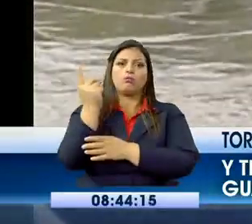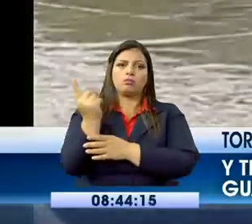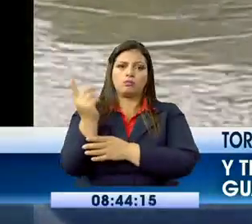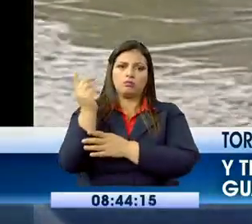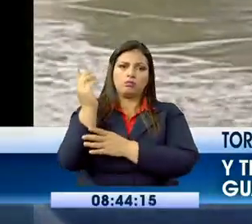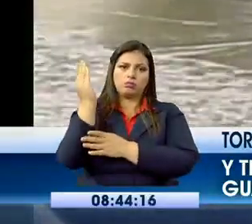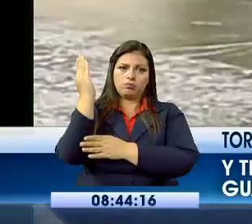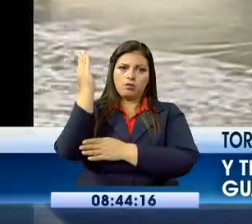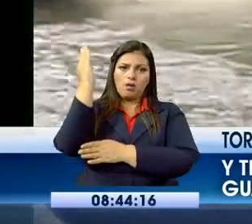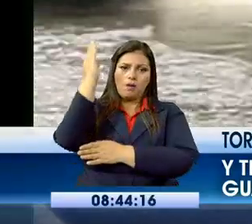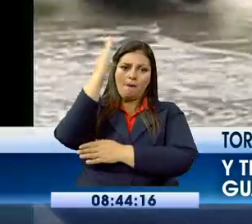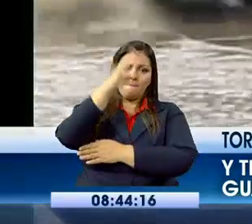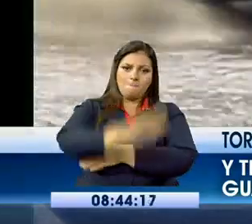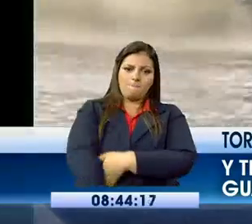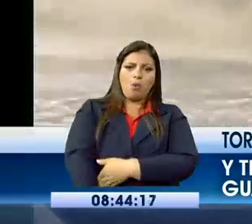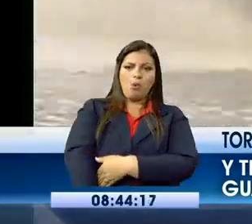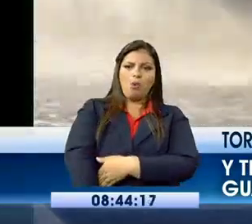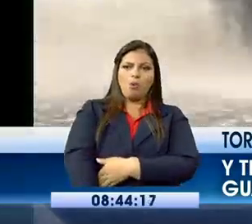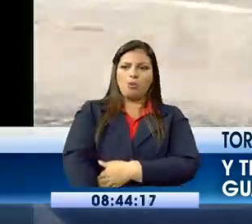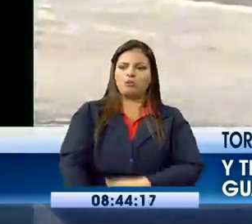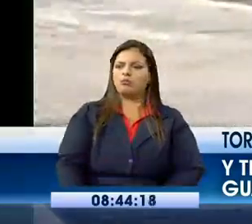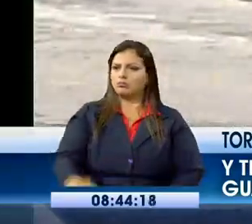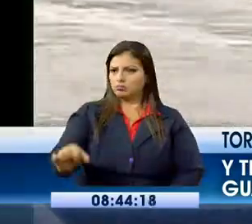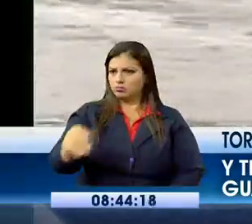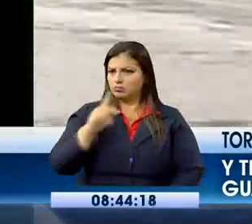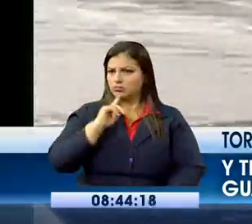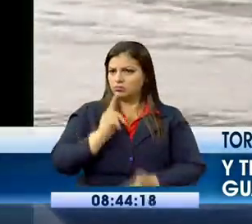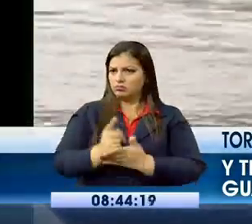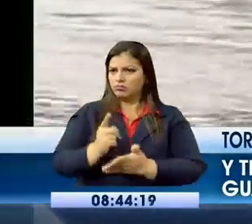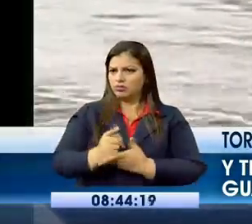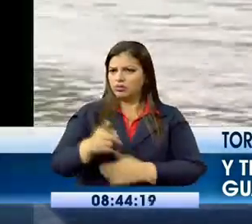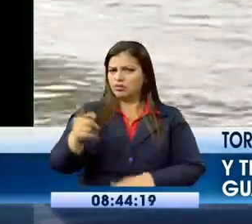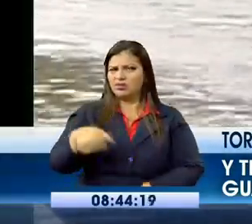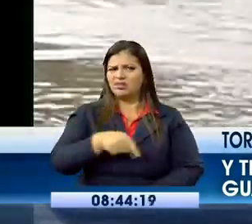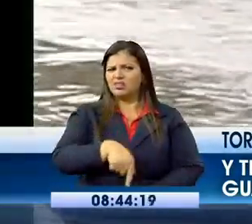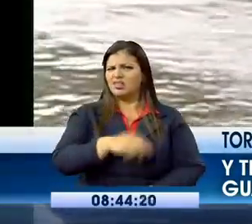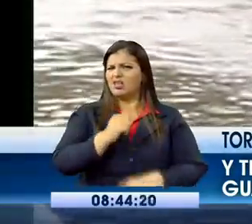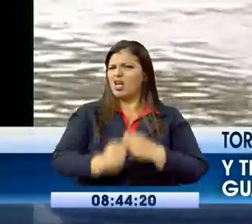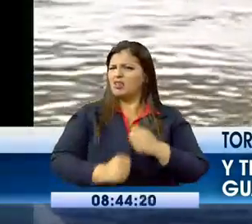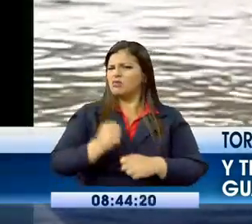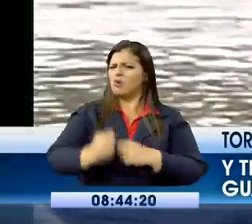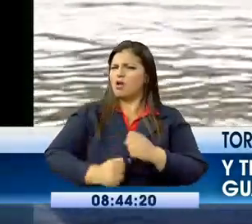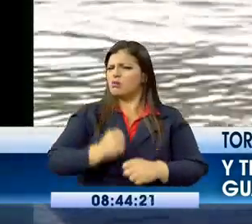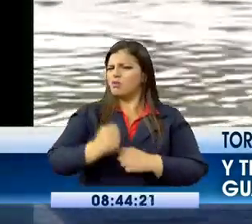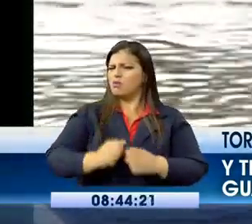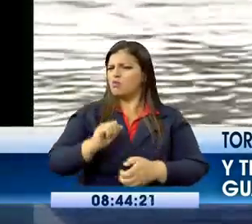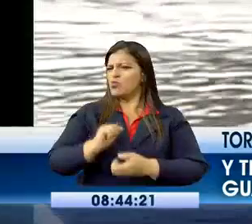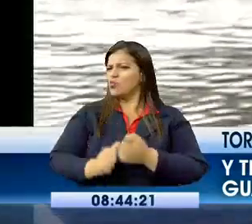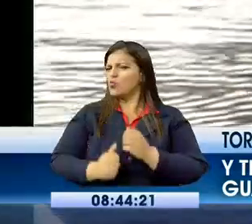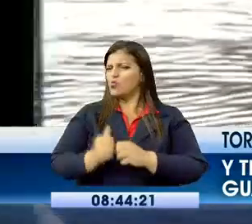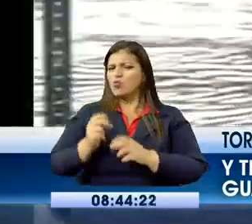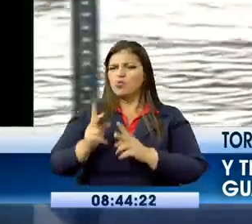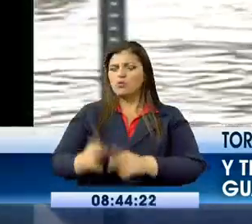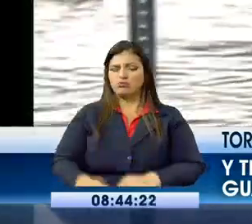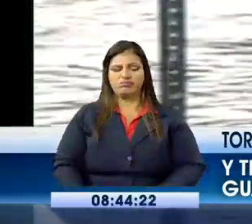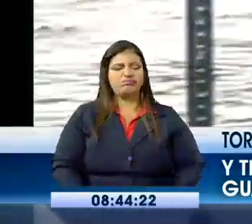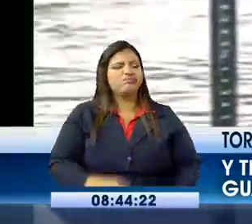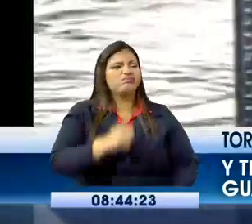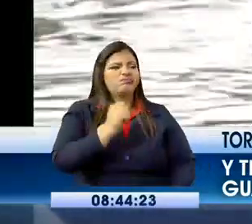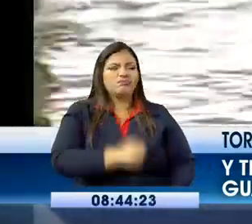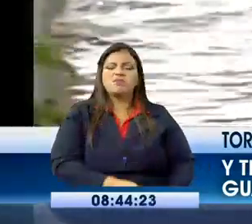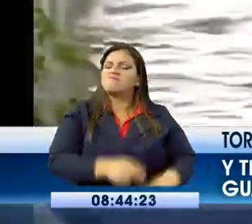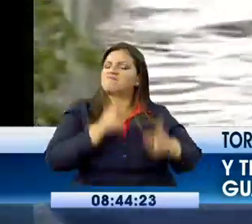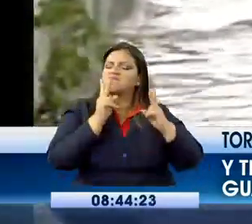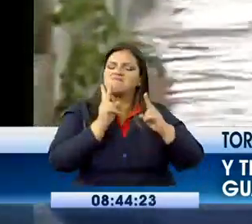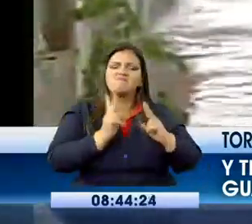se ha caído aquí a pocas cuadras. Señora, oiga, ustedes padecen con esto todos los años, ¿no? Todos los años es la misma cosa. No hay un año que no